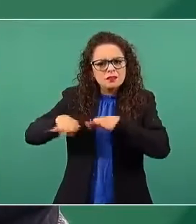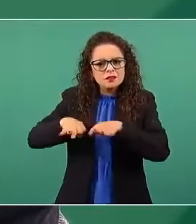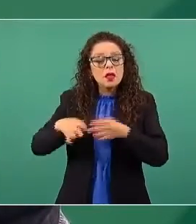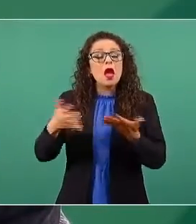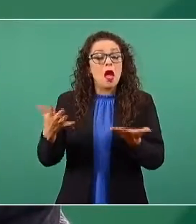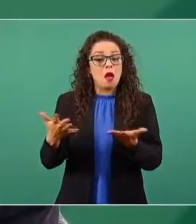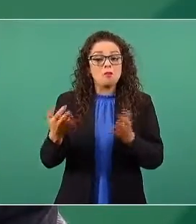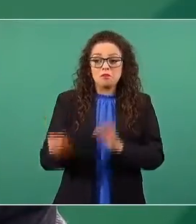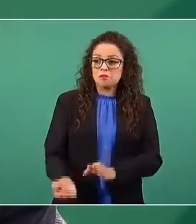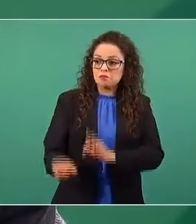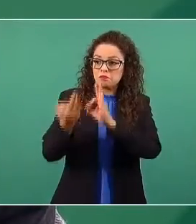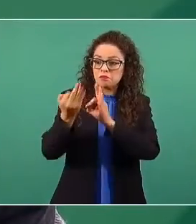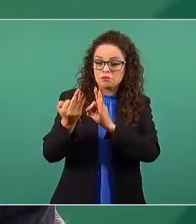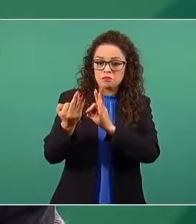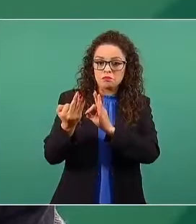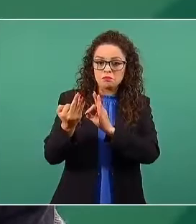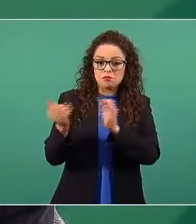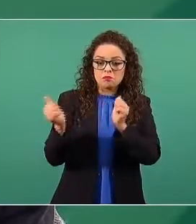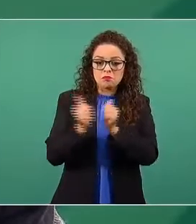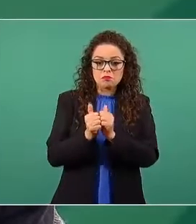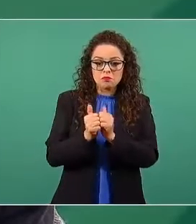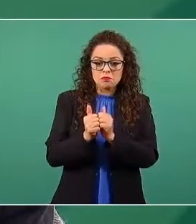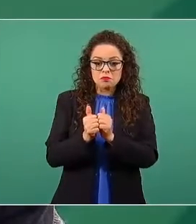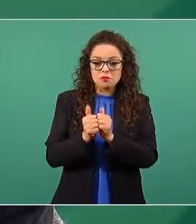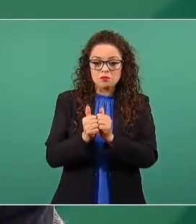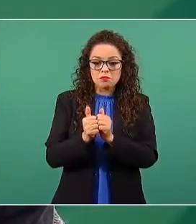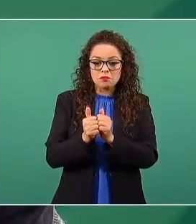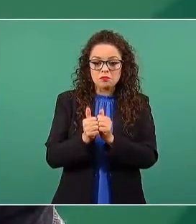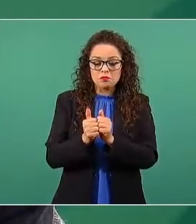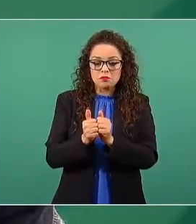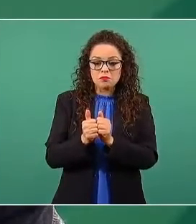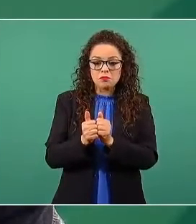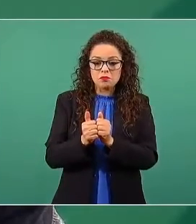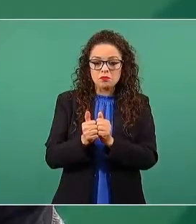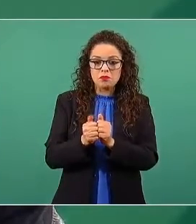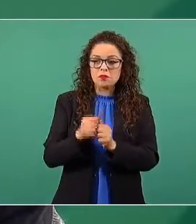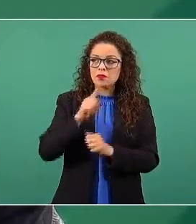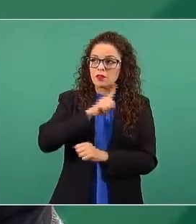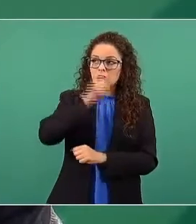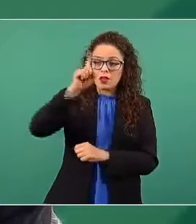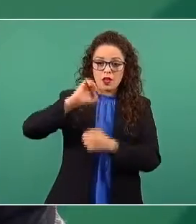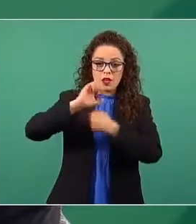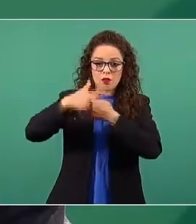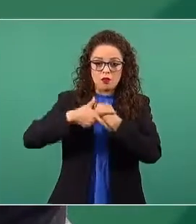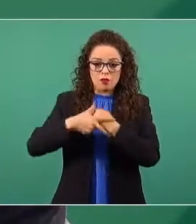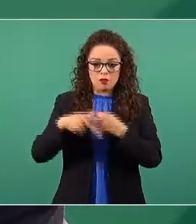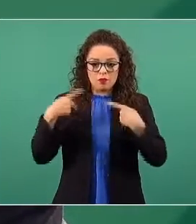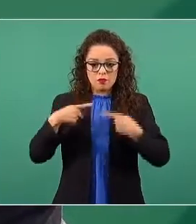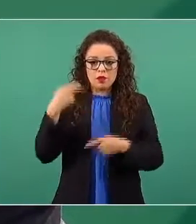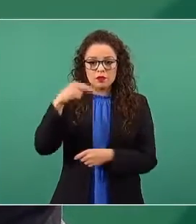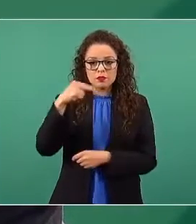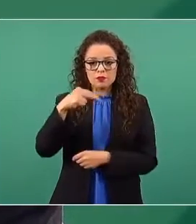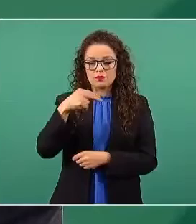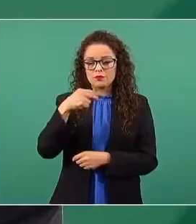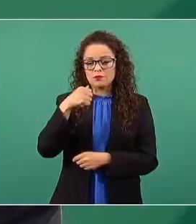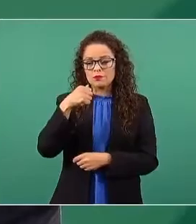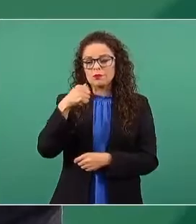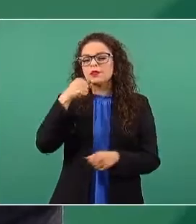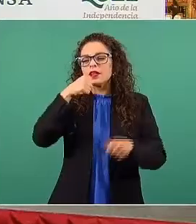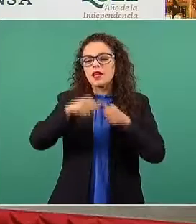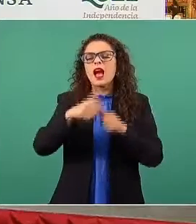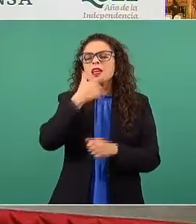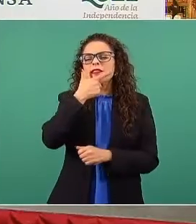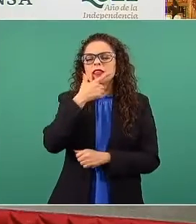entrevistarse con los funcionarios y técnicos de la Agencia Europea de Medicamentos, EMA, por sus siglas en inglés,